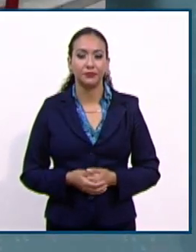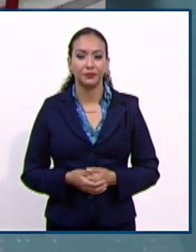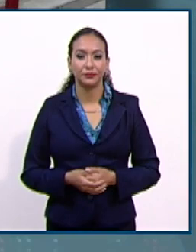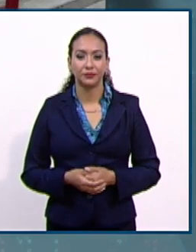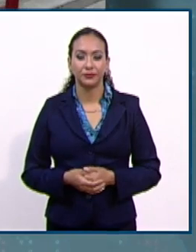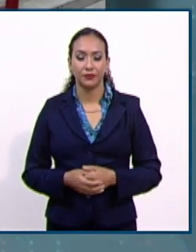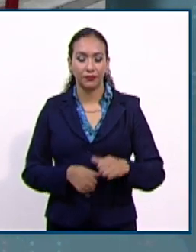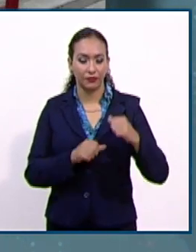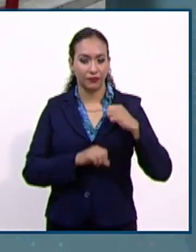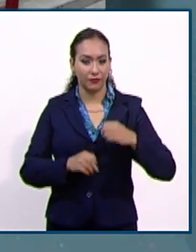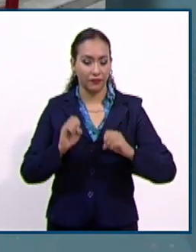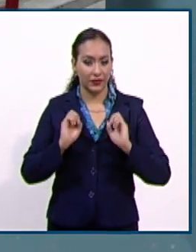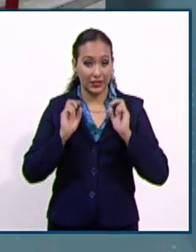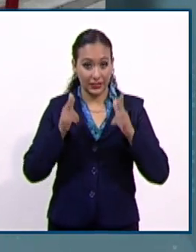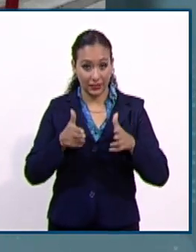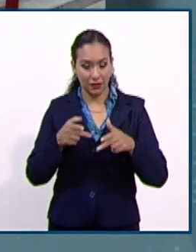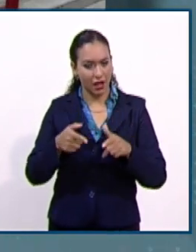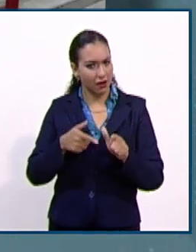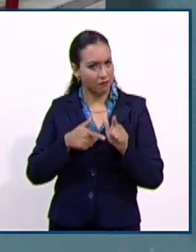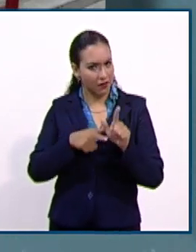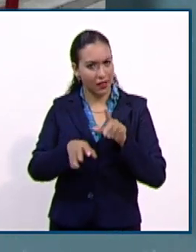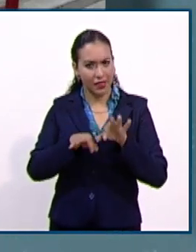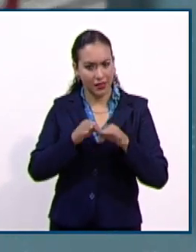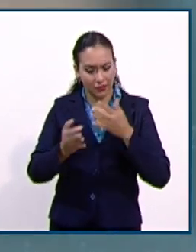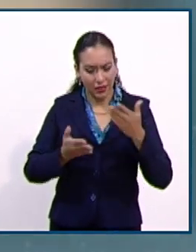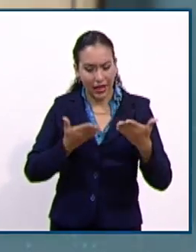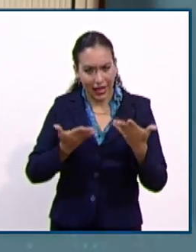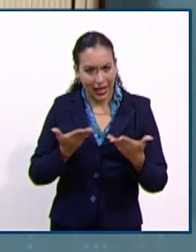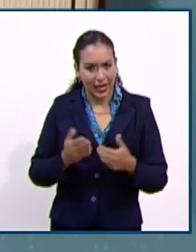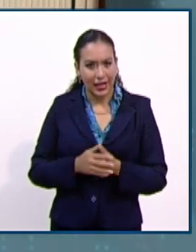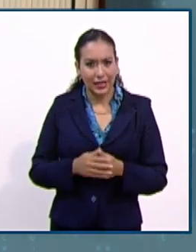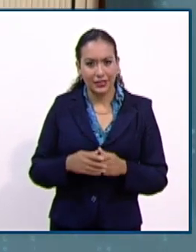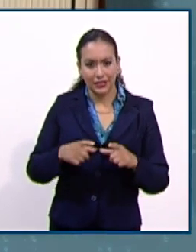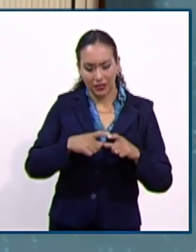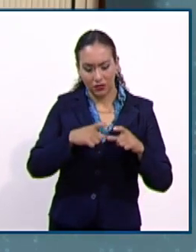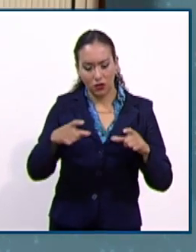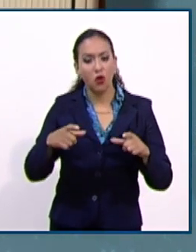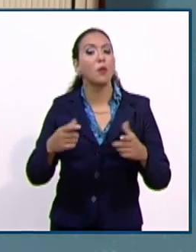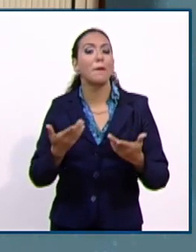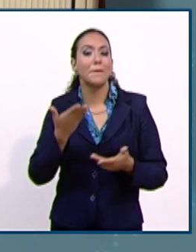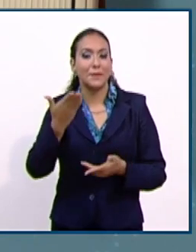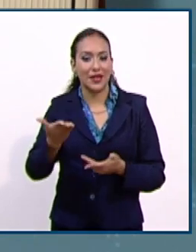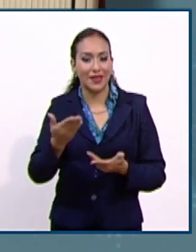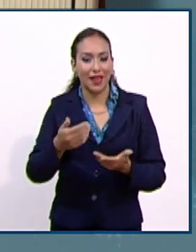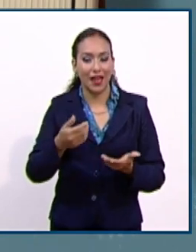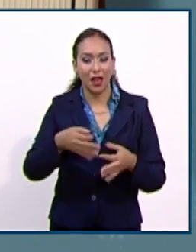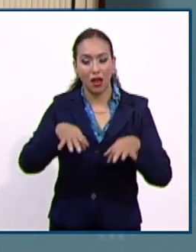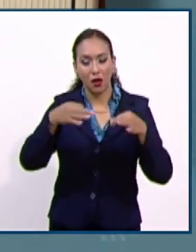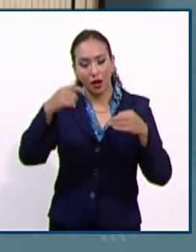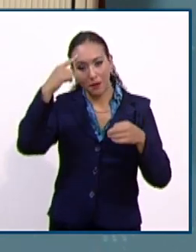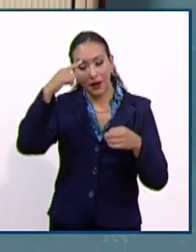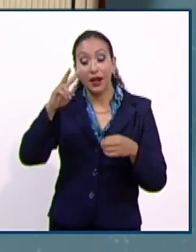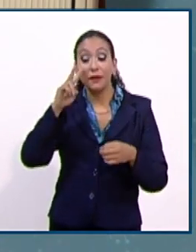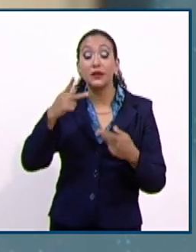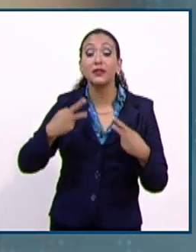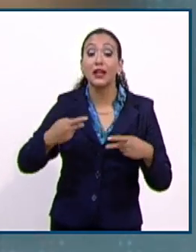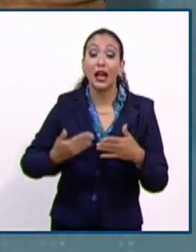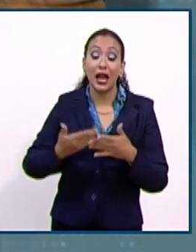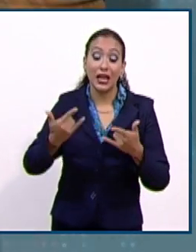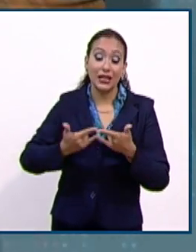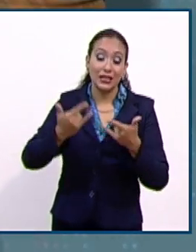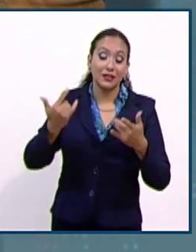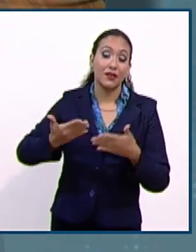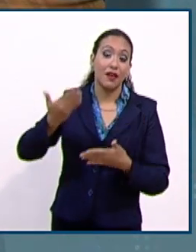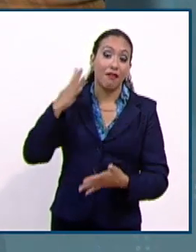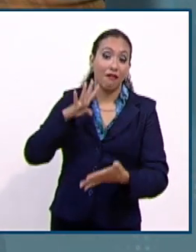El Poder Judicial de Chiapas continúa con la expedición de constancias de no antecedentes penales en los módulos de atención en todos los